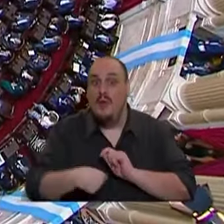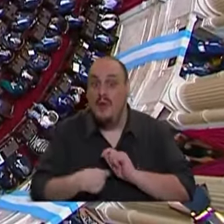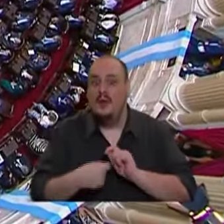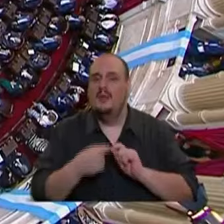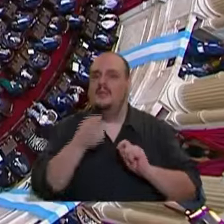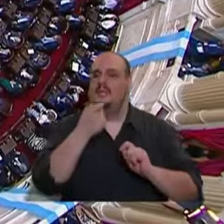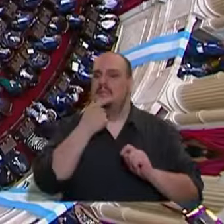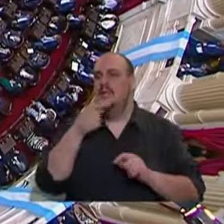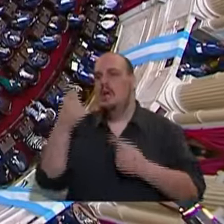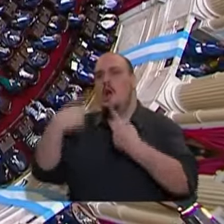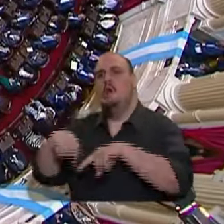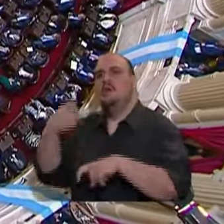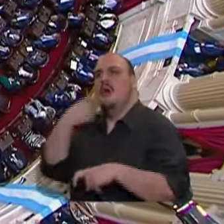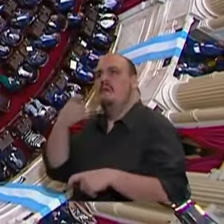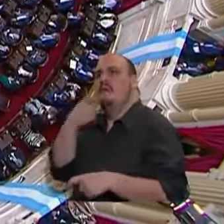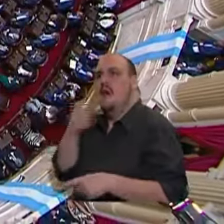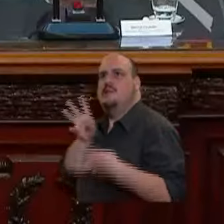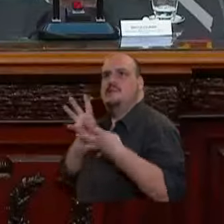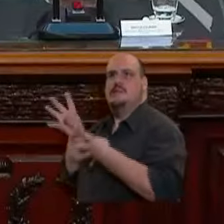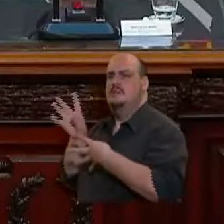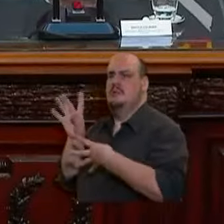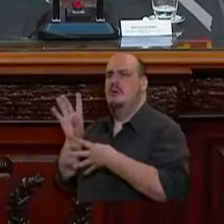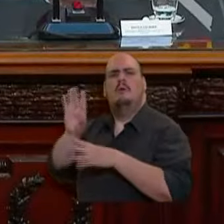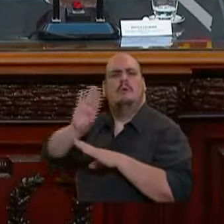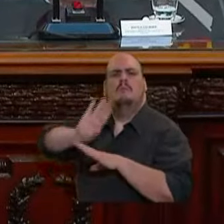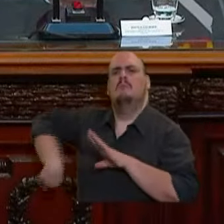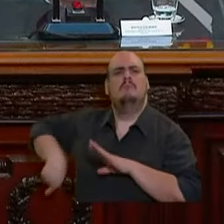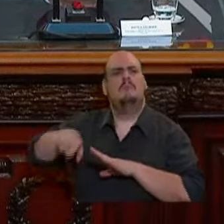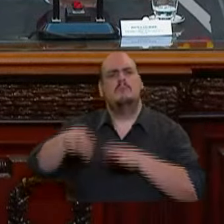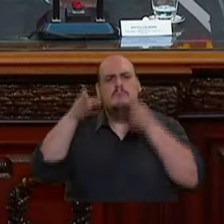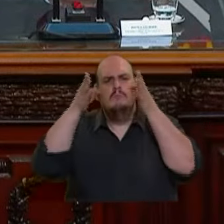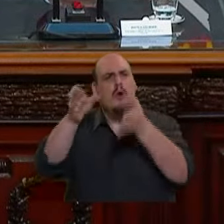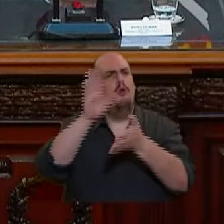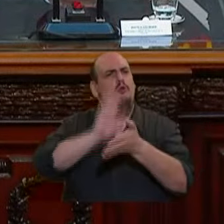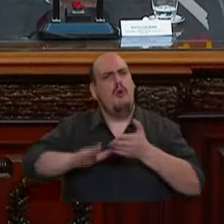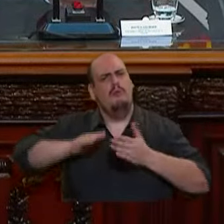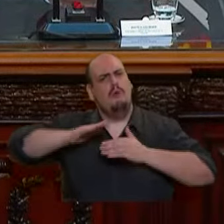no en luchar contra lo viejo, sino en construir lo nuevo.